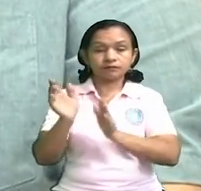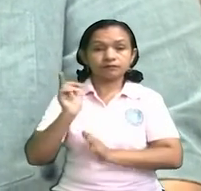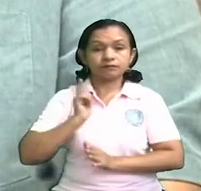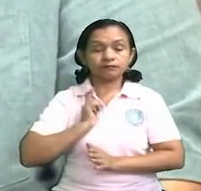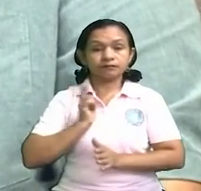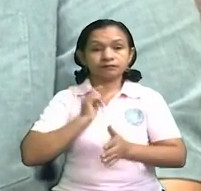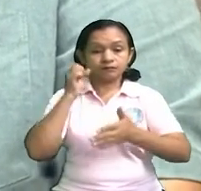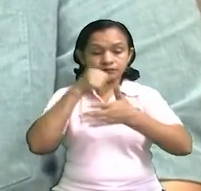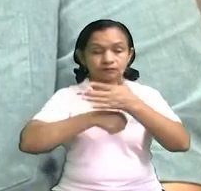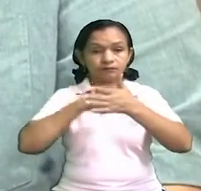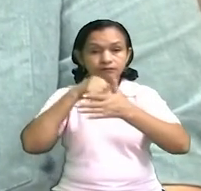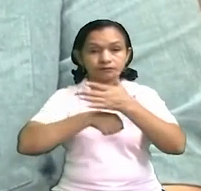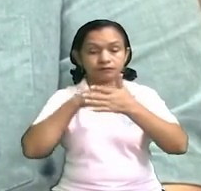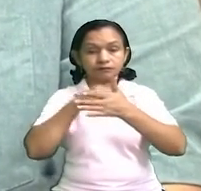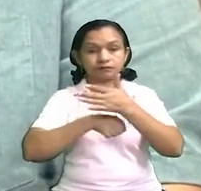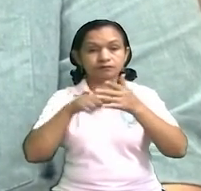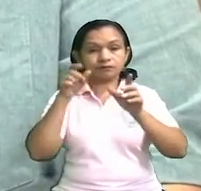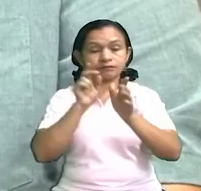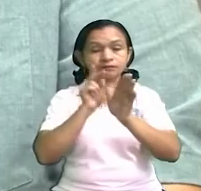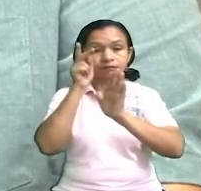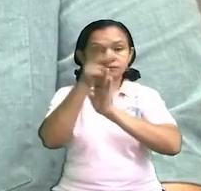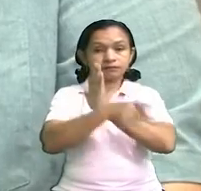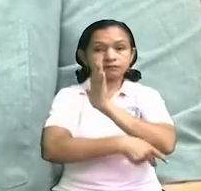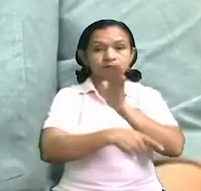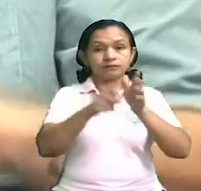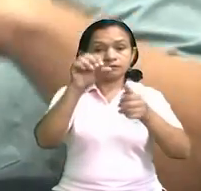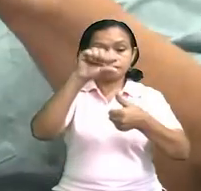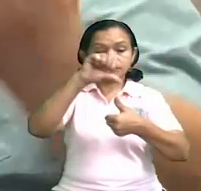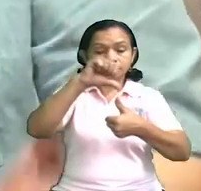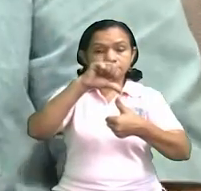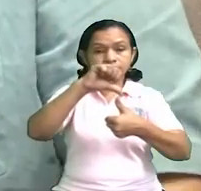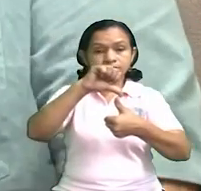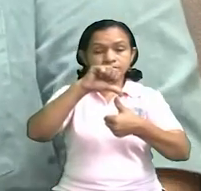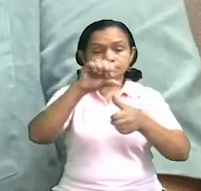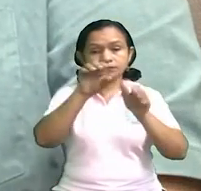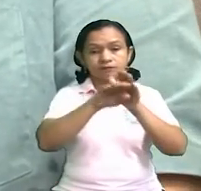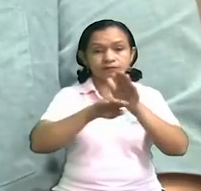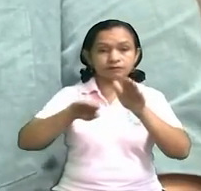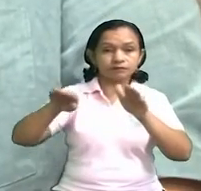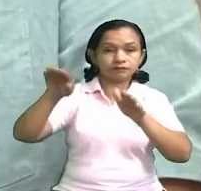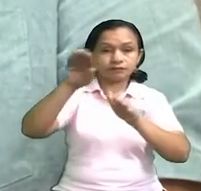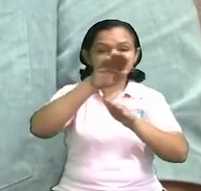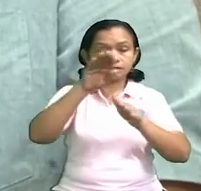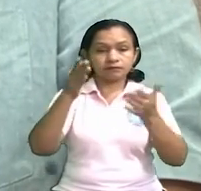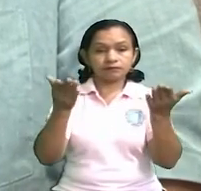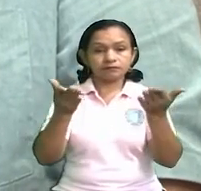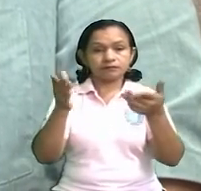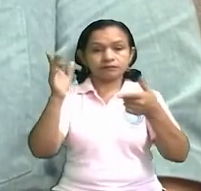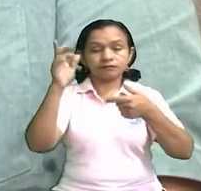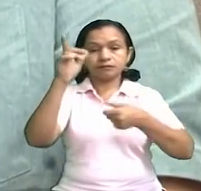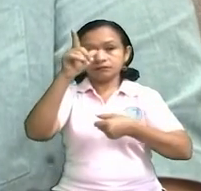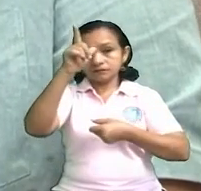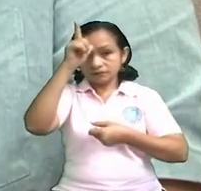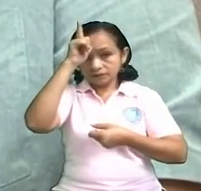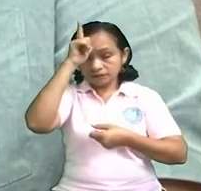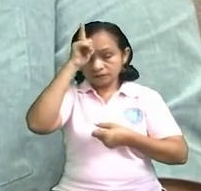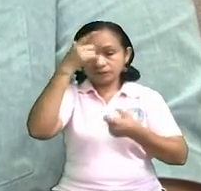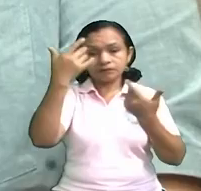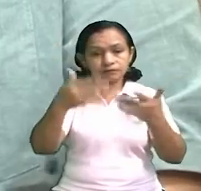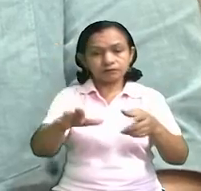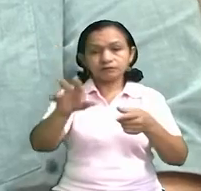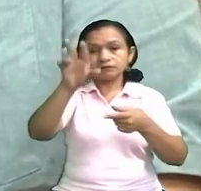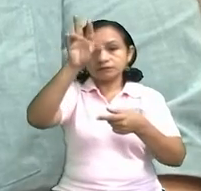los esfuerzos de estos países centroamericanos. Y vamos más allá también, hemos ido a Alemania, a